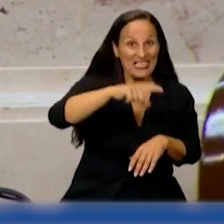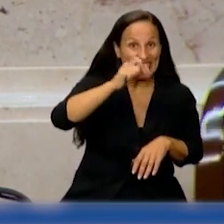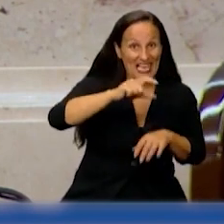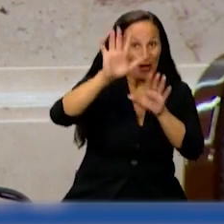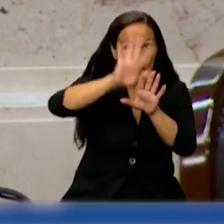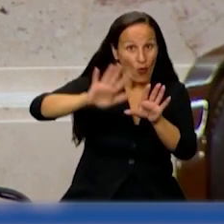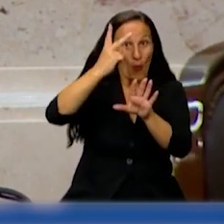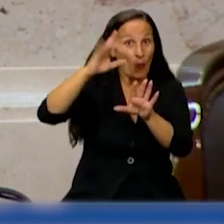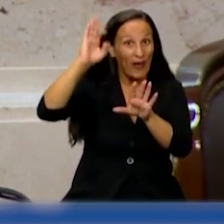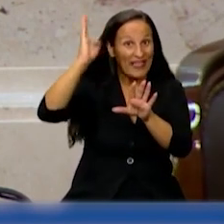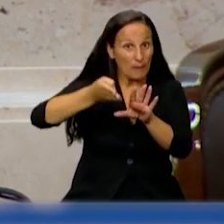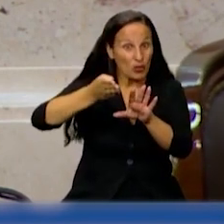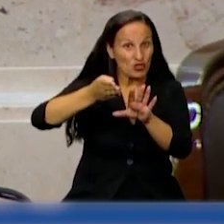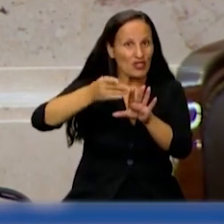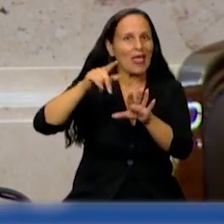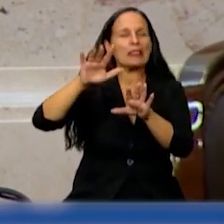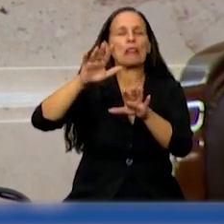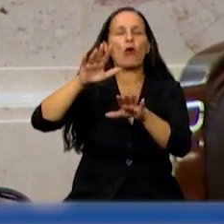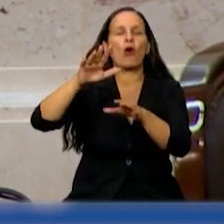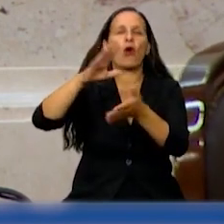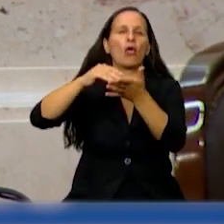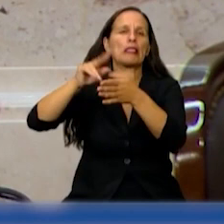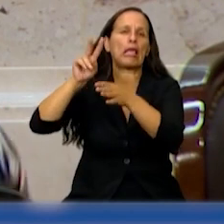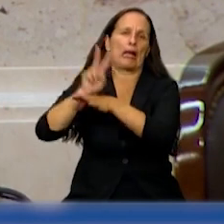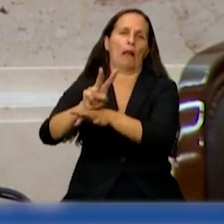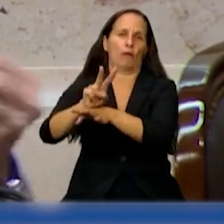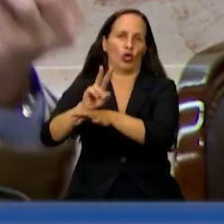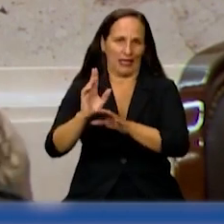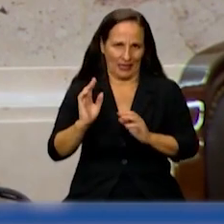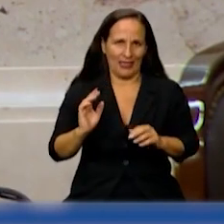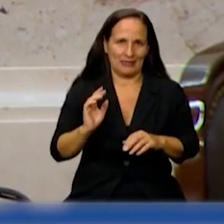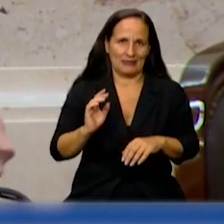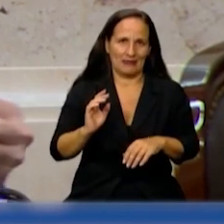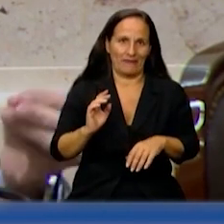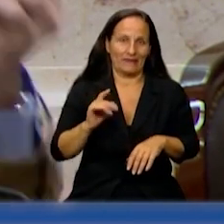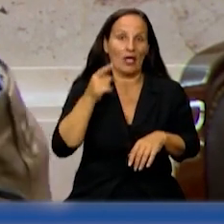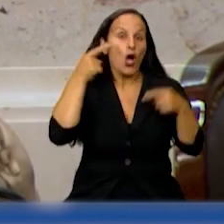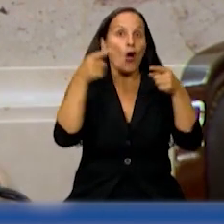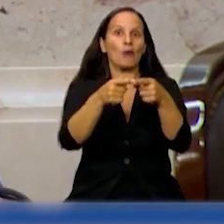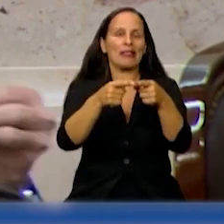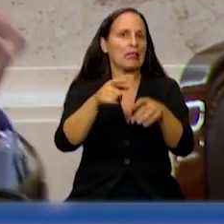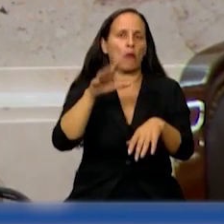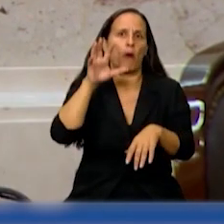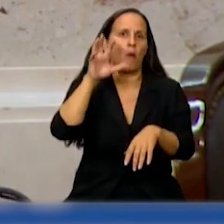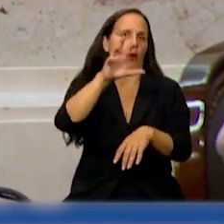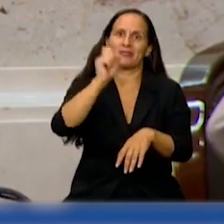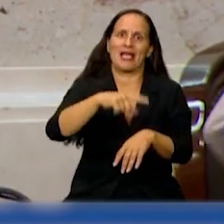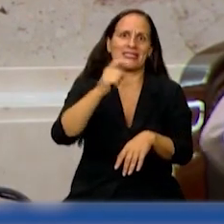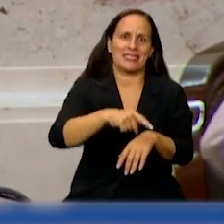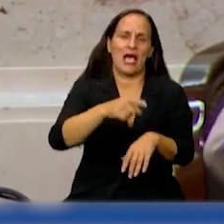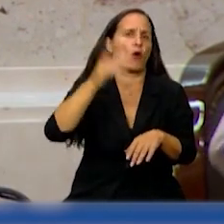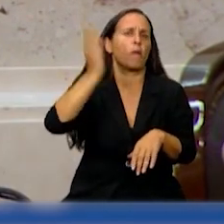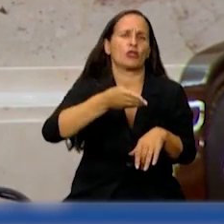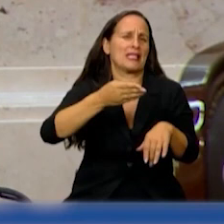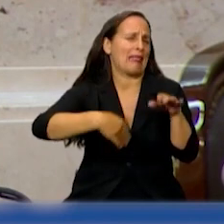Chaco tenga territorios protegidos. Aspiramos a ser la provincia con mayor